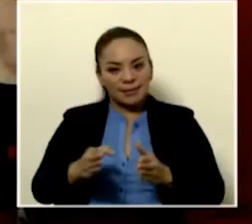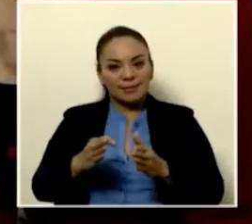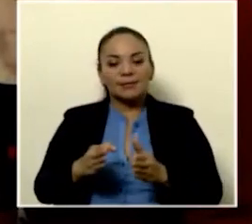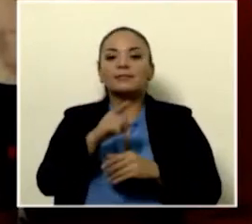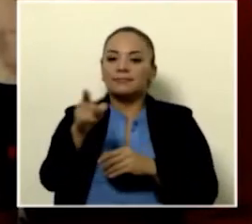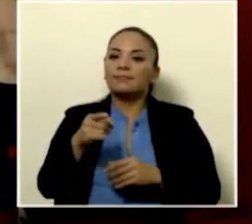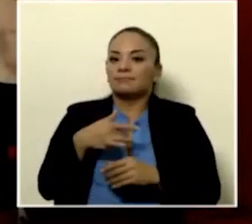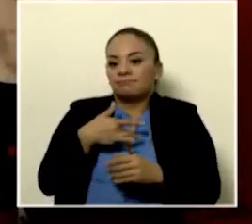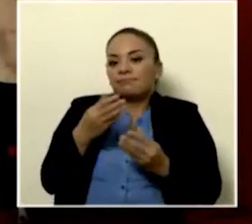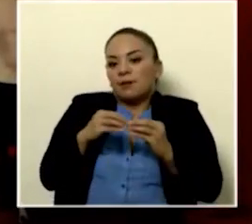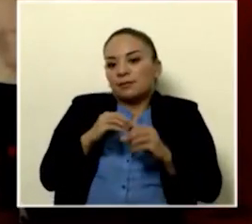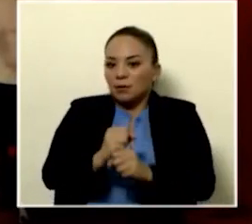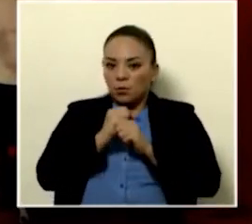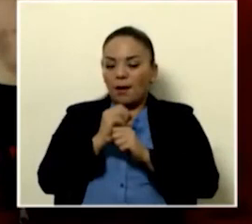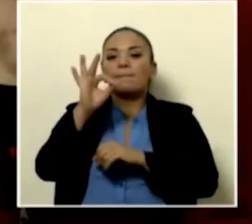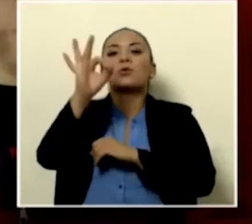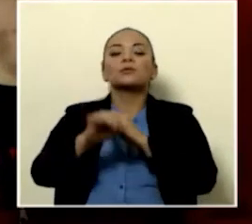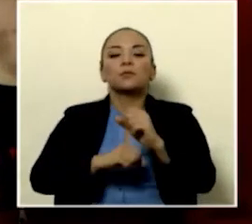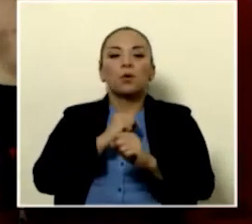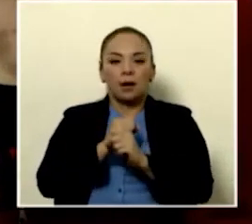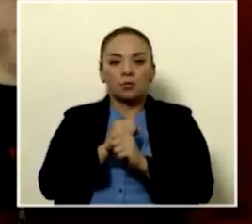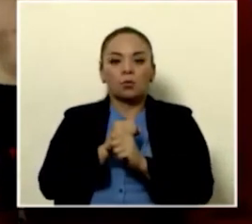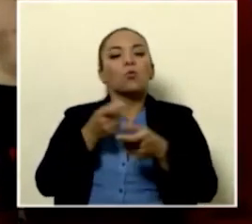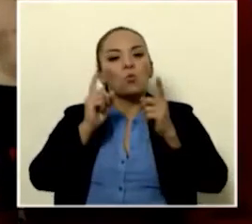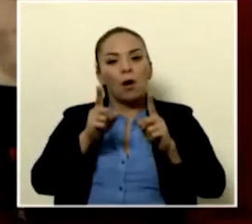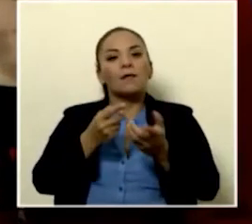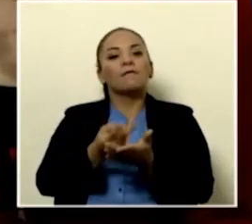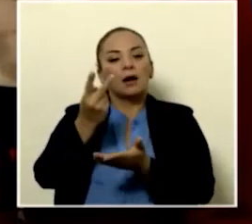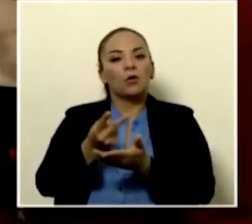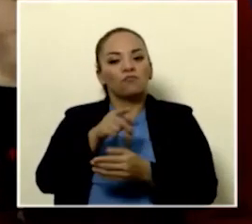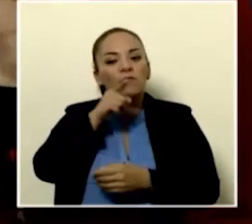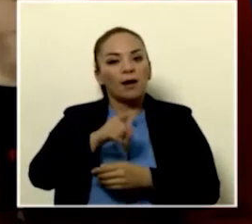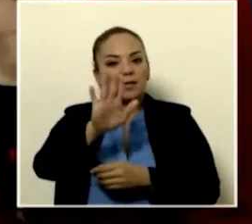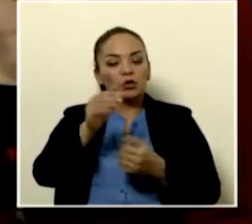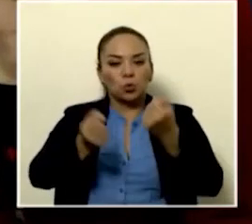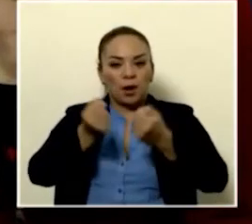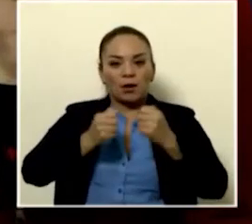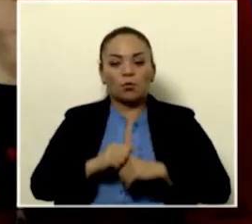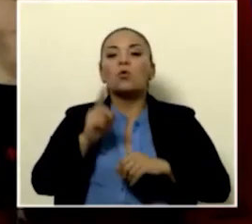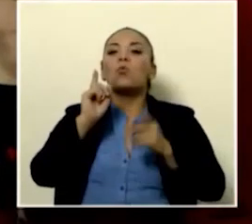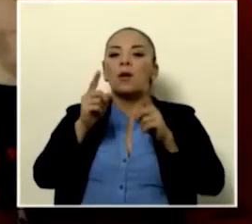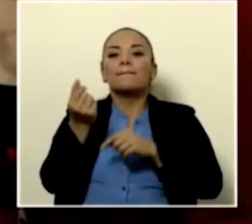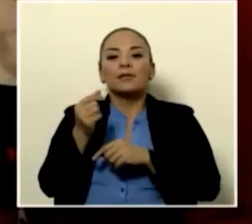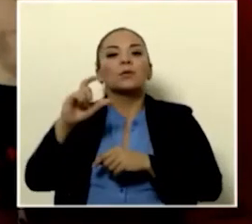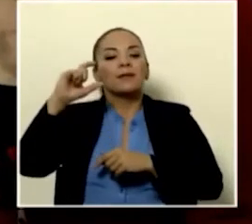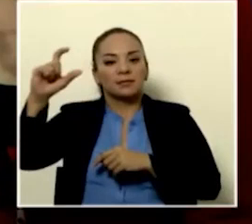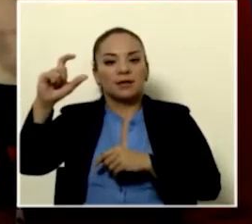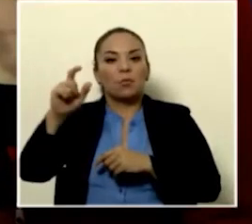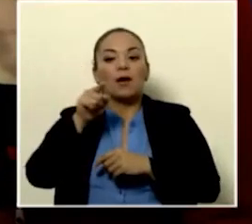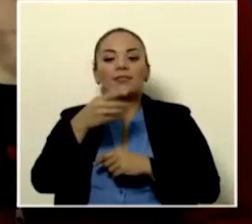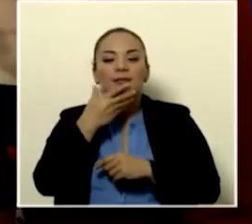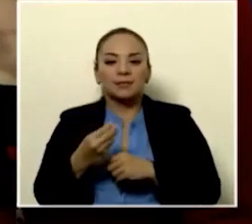tener certeza a partir del próximo año de cuál es el valor de su vehículo y de cuál va a ser el precio del marchamo a